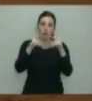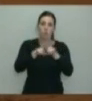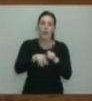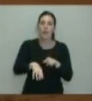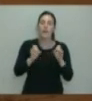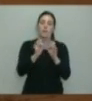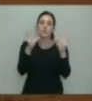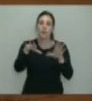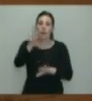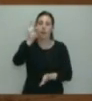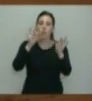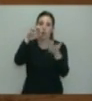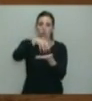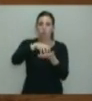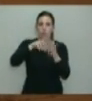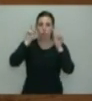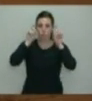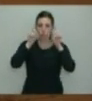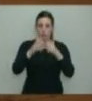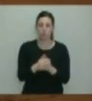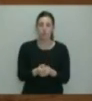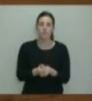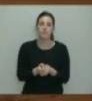elección de centro educativo.